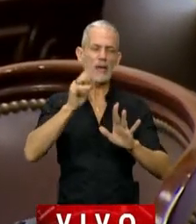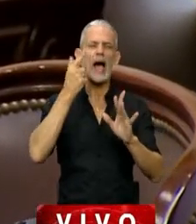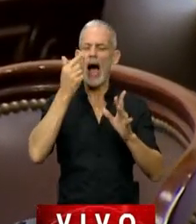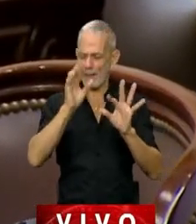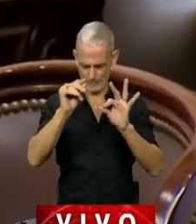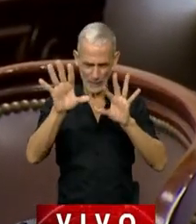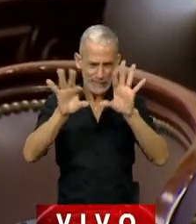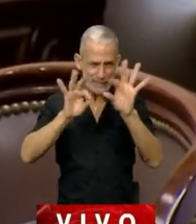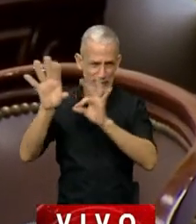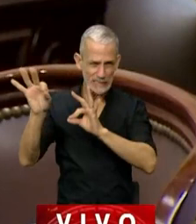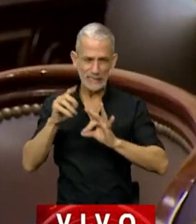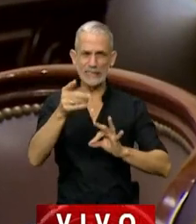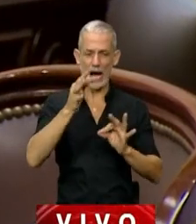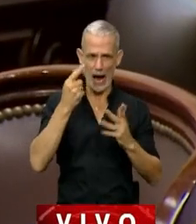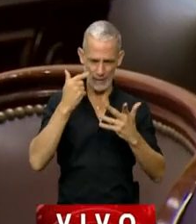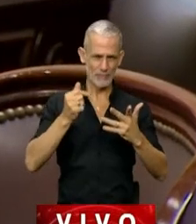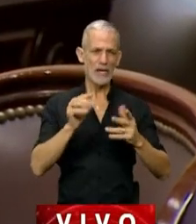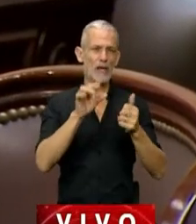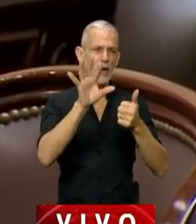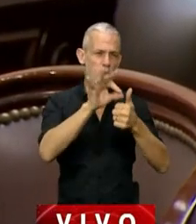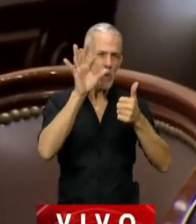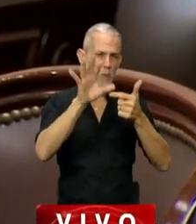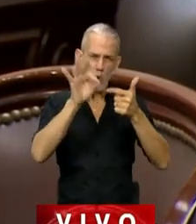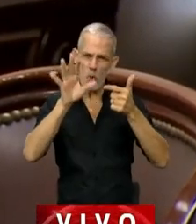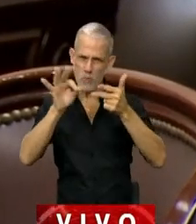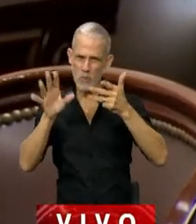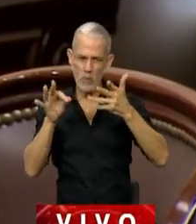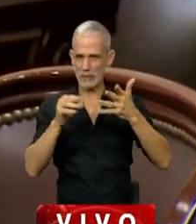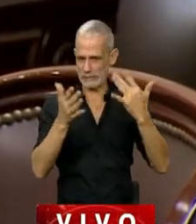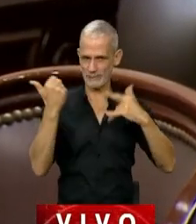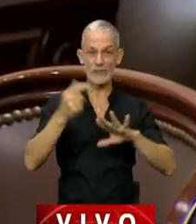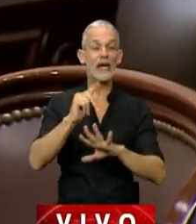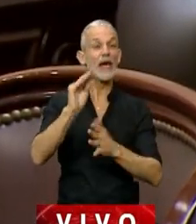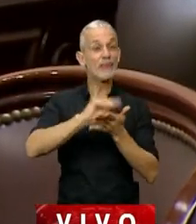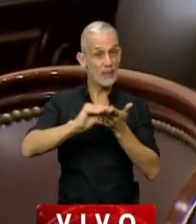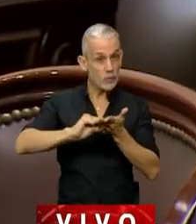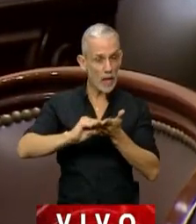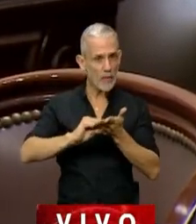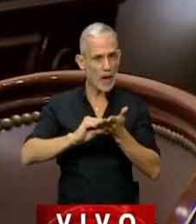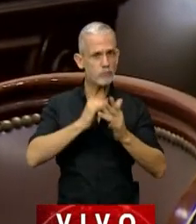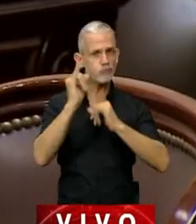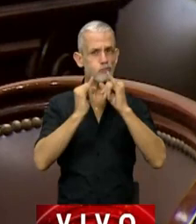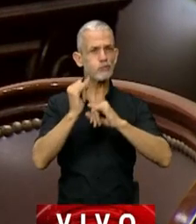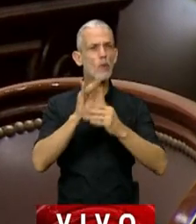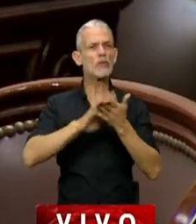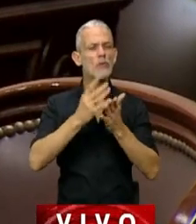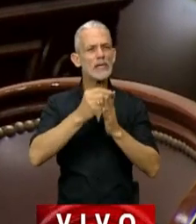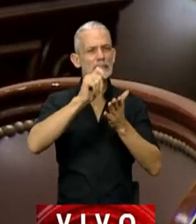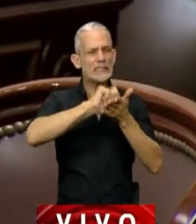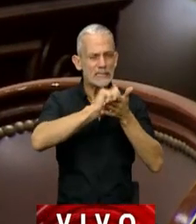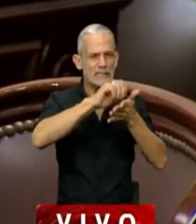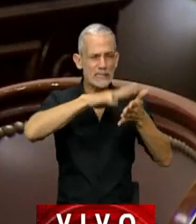a tratar de ir tratando de desbaratar uno por uno. Trae la diputada una serie de